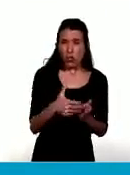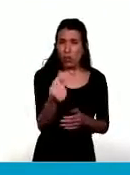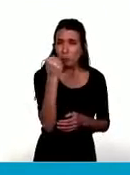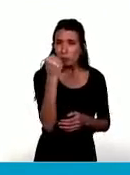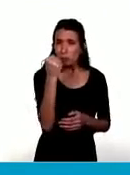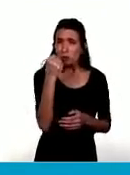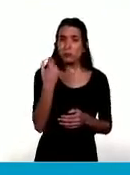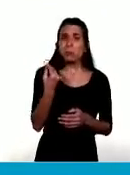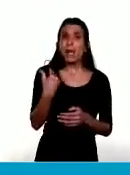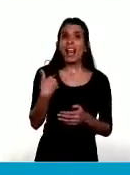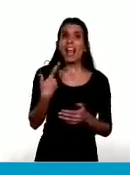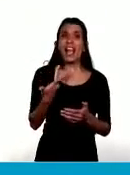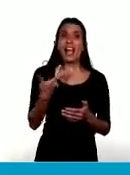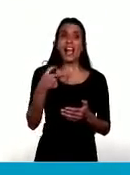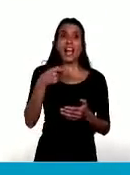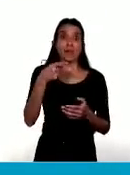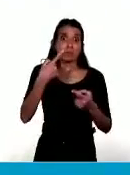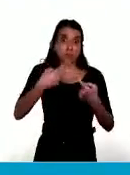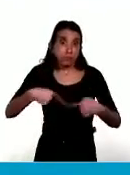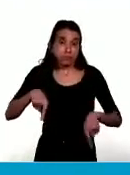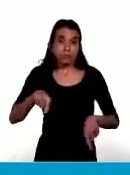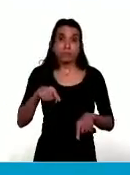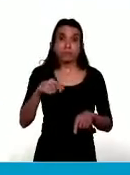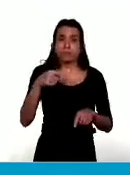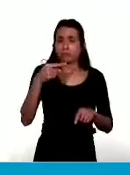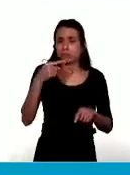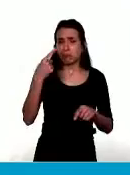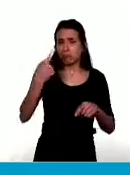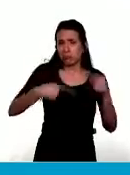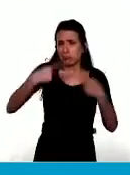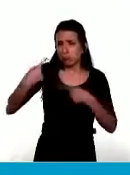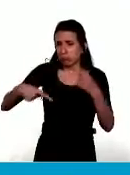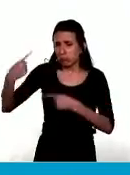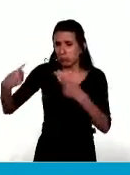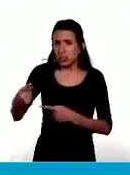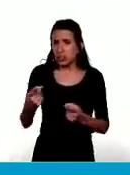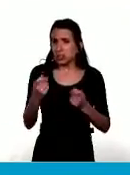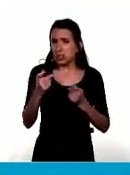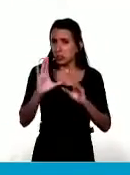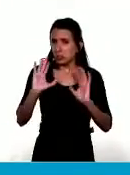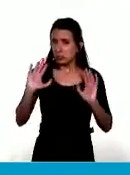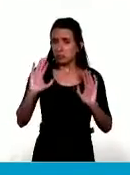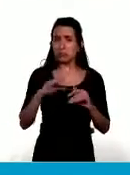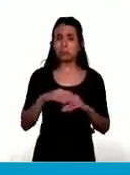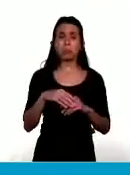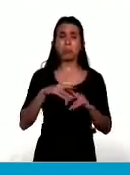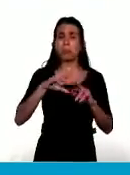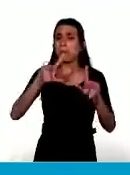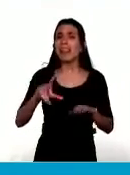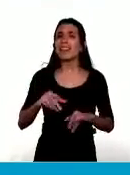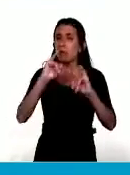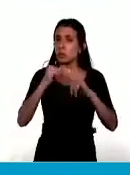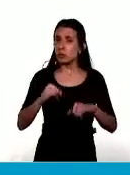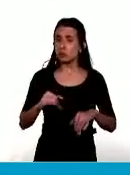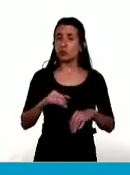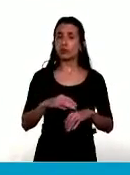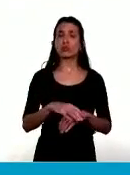frente a distintas variables que planteaba el presupuesto, y